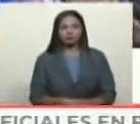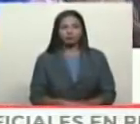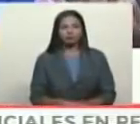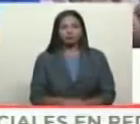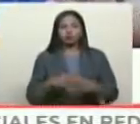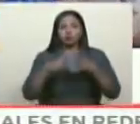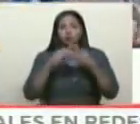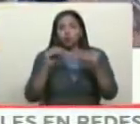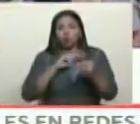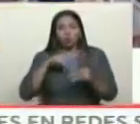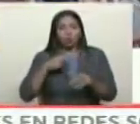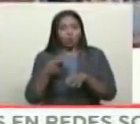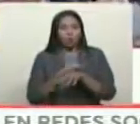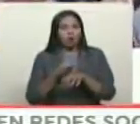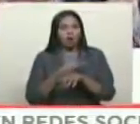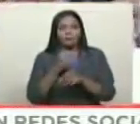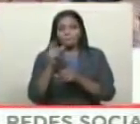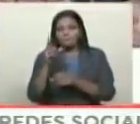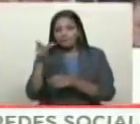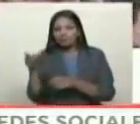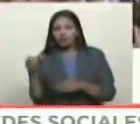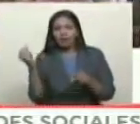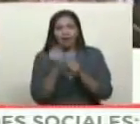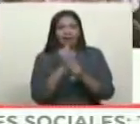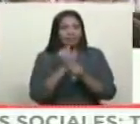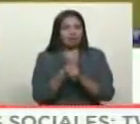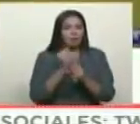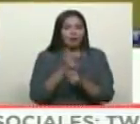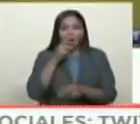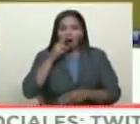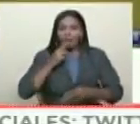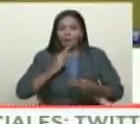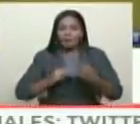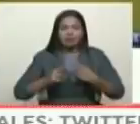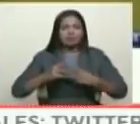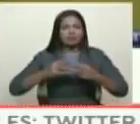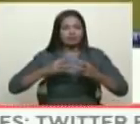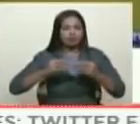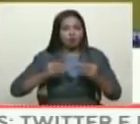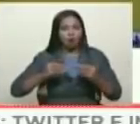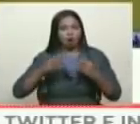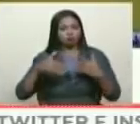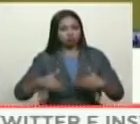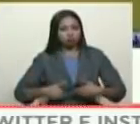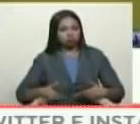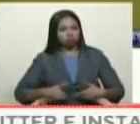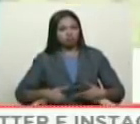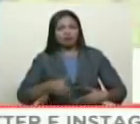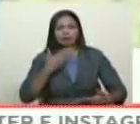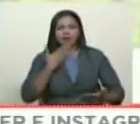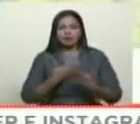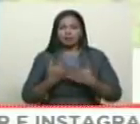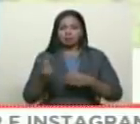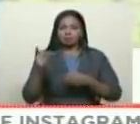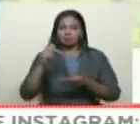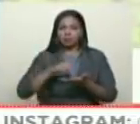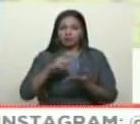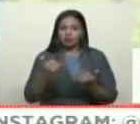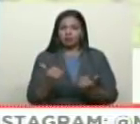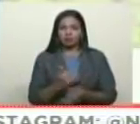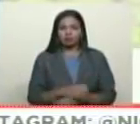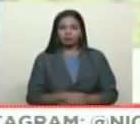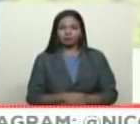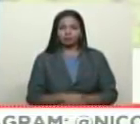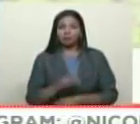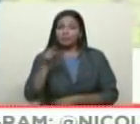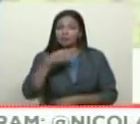Todos nuestros gobernadores son gente de trabajo, de honestidad, de dedicación. Gracias, Rafael, por venir.